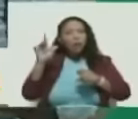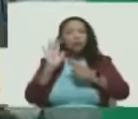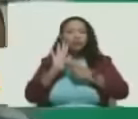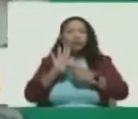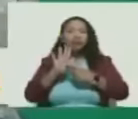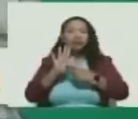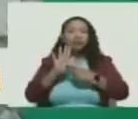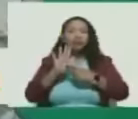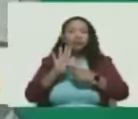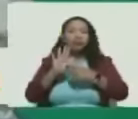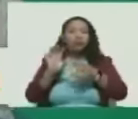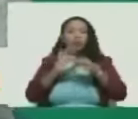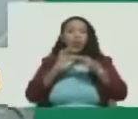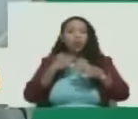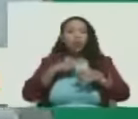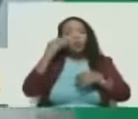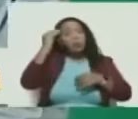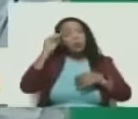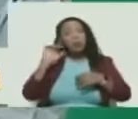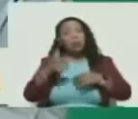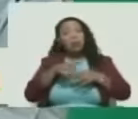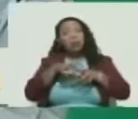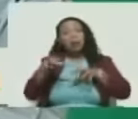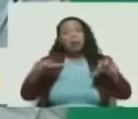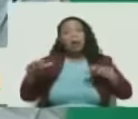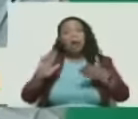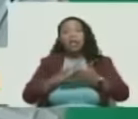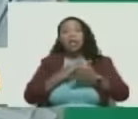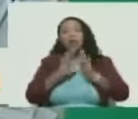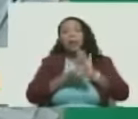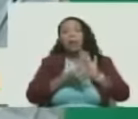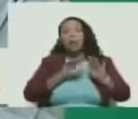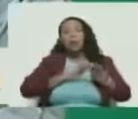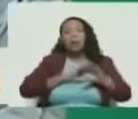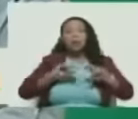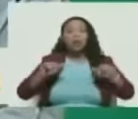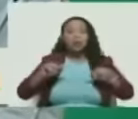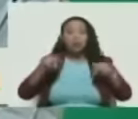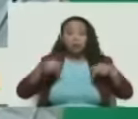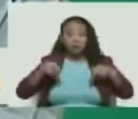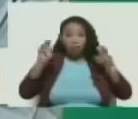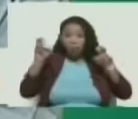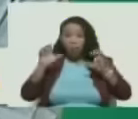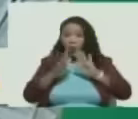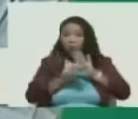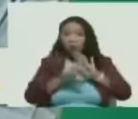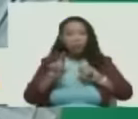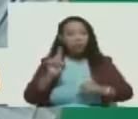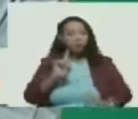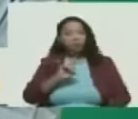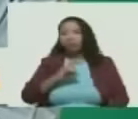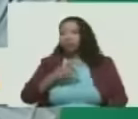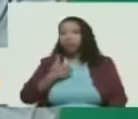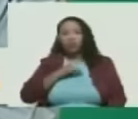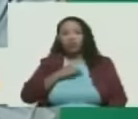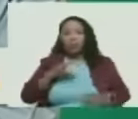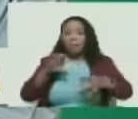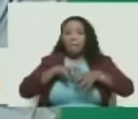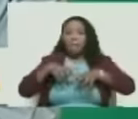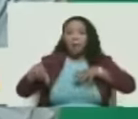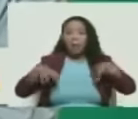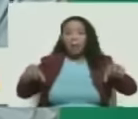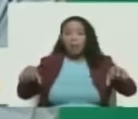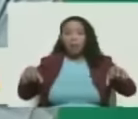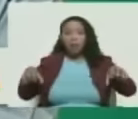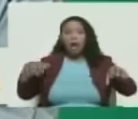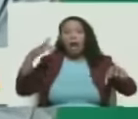ellos creen que como estamos divididos nos pueden quitar parte de nuestro territorio. Y resulta que en este tema nosotros no, los venezolanos no estamos divididos en este tema.